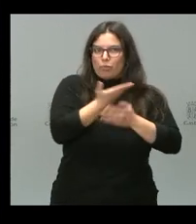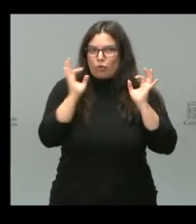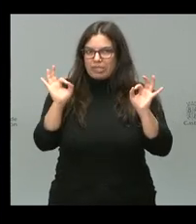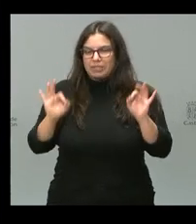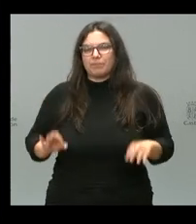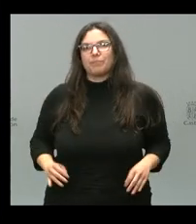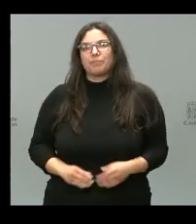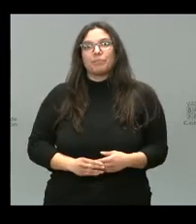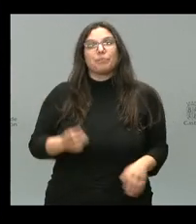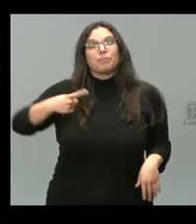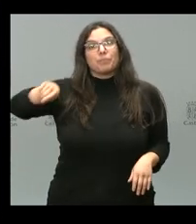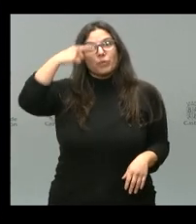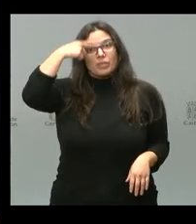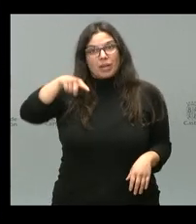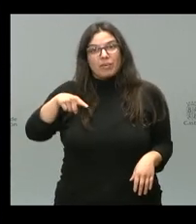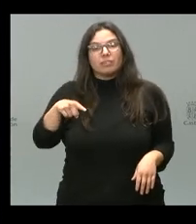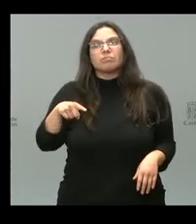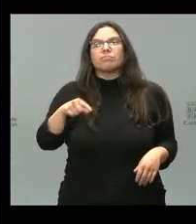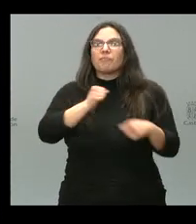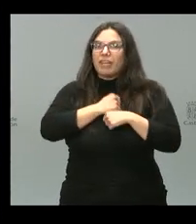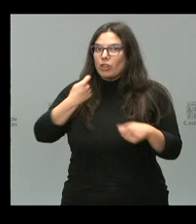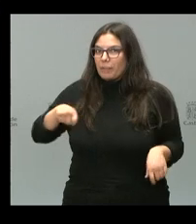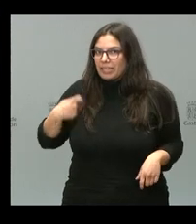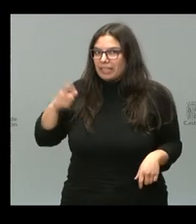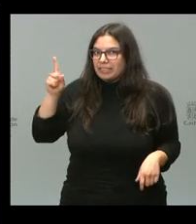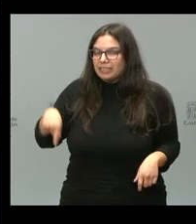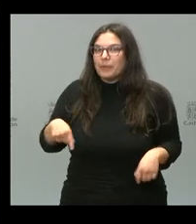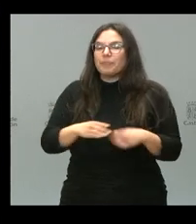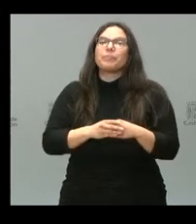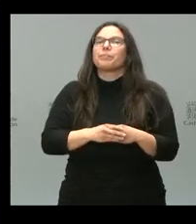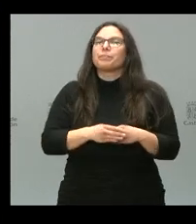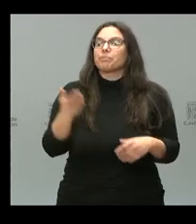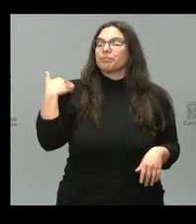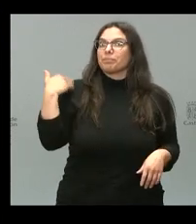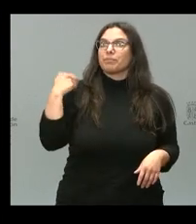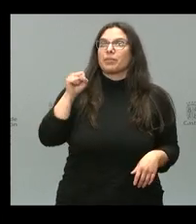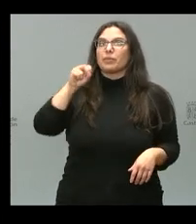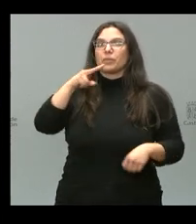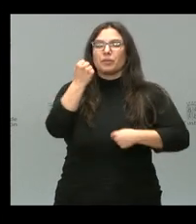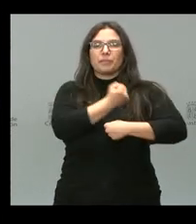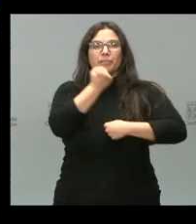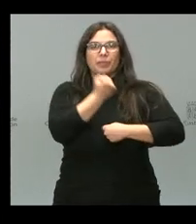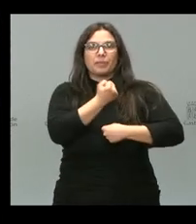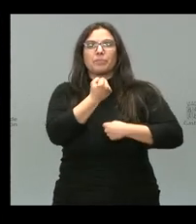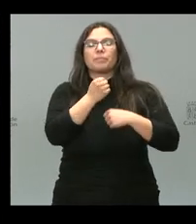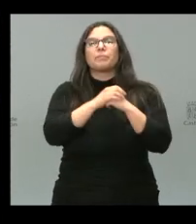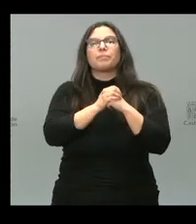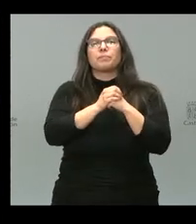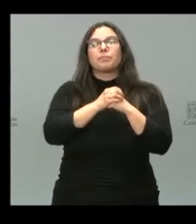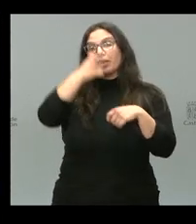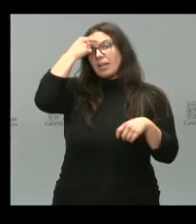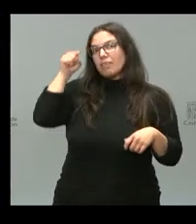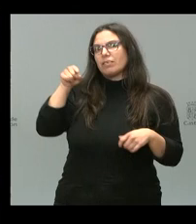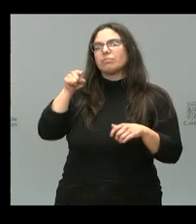todos ustedes su querido presidente el pasado 12 de diciembre constituimos en Ávila el segundo